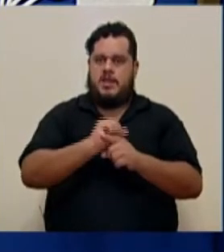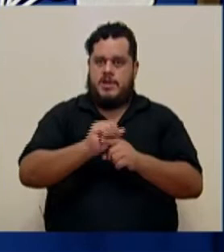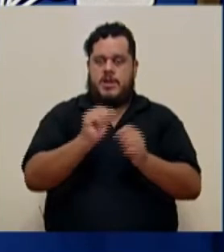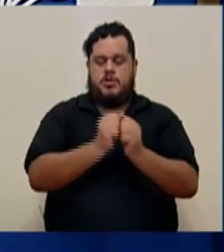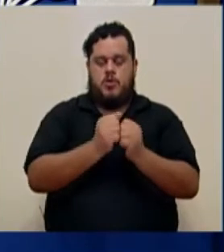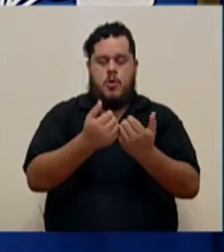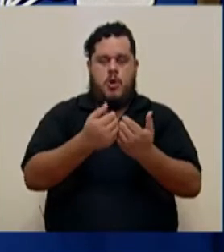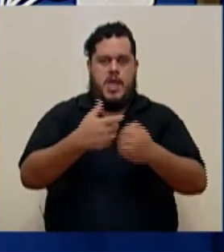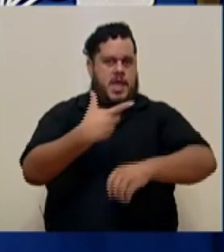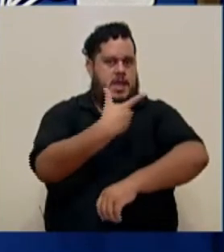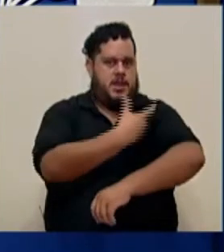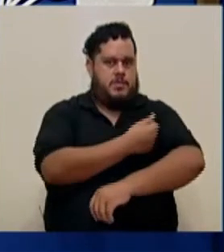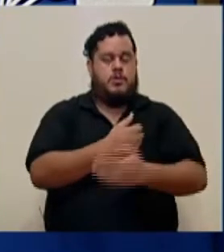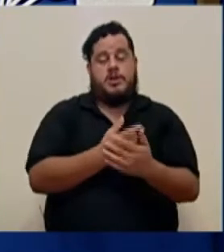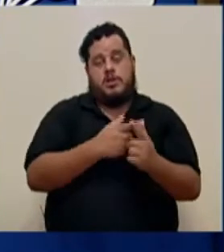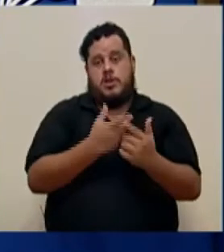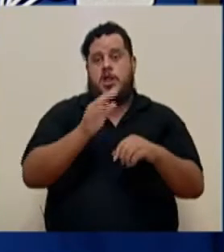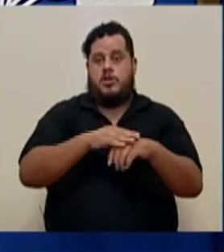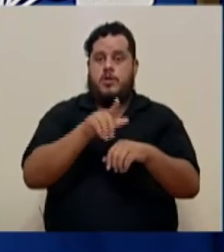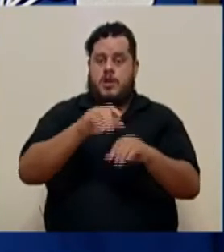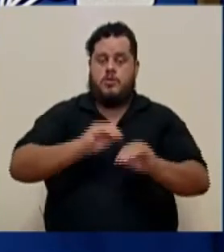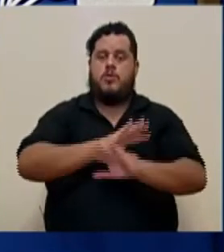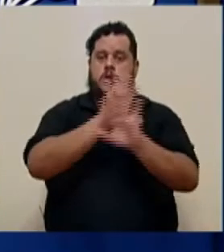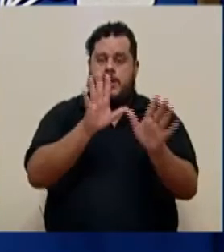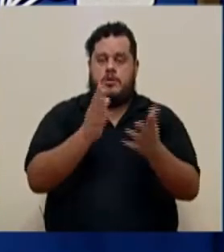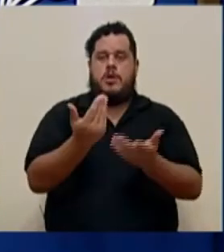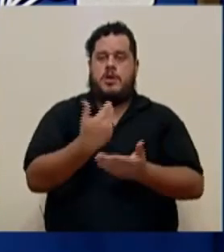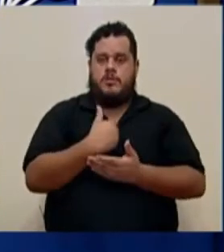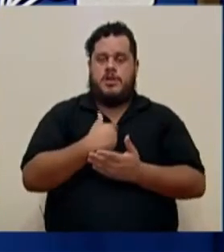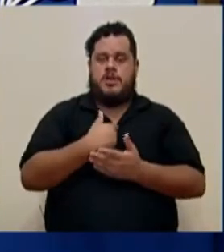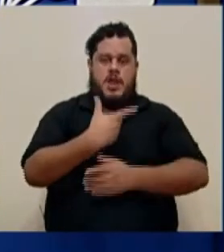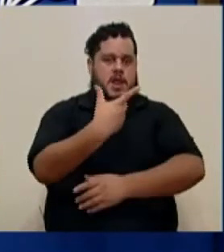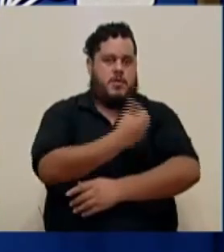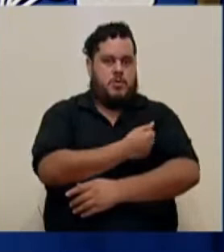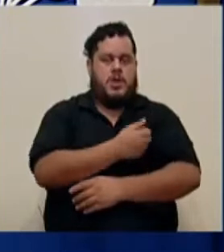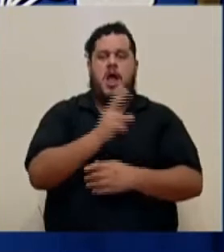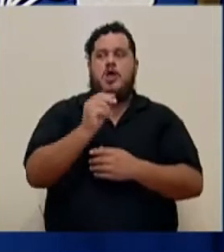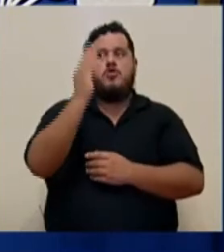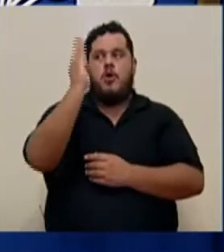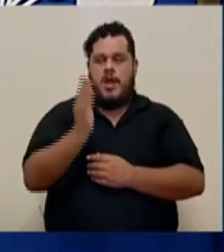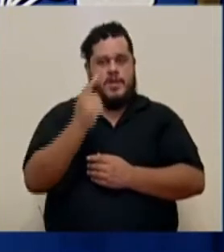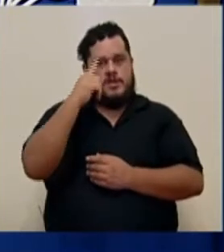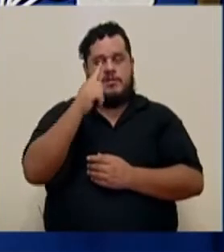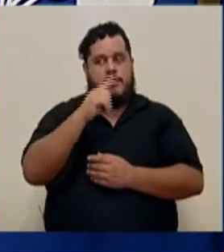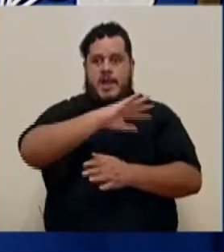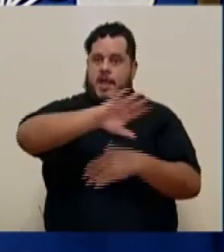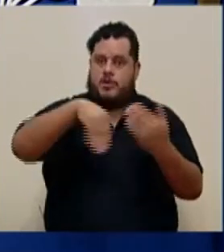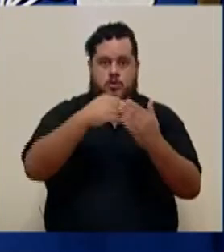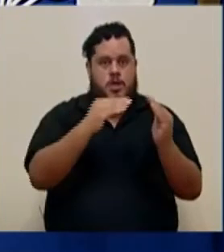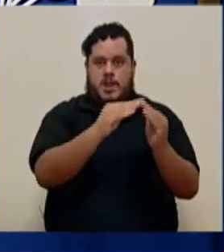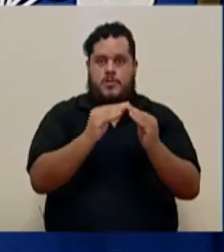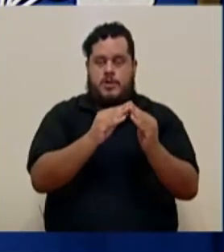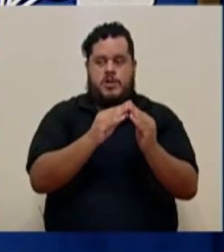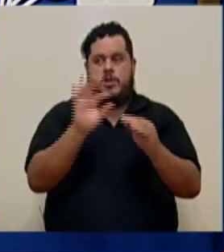vacunas. Así que con respecto a esto, claro que vamos a tener vacuna, no jamás para cubrir a toda la población